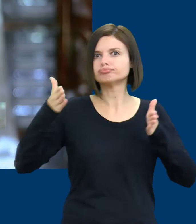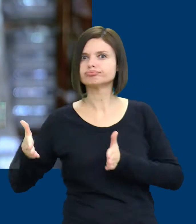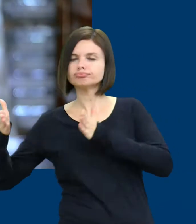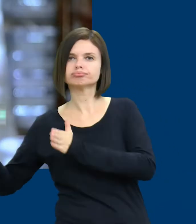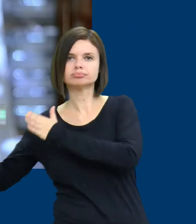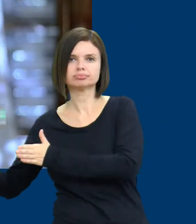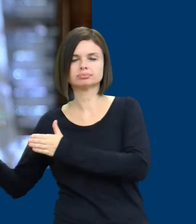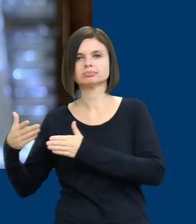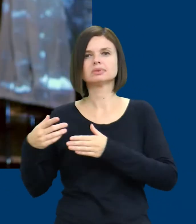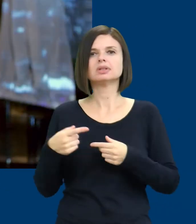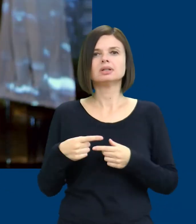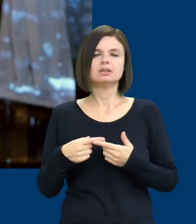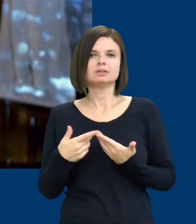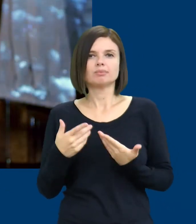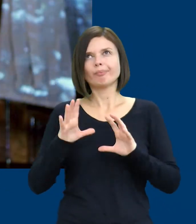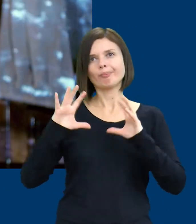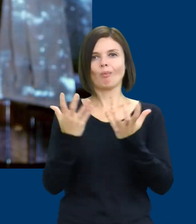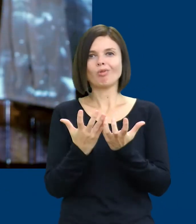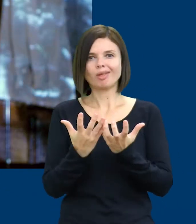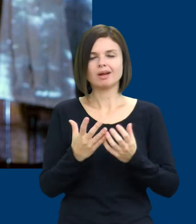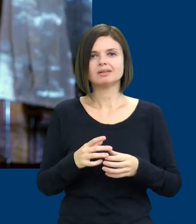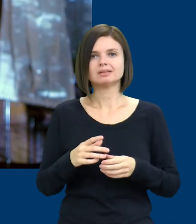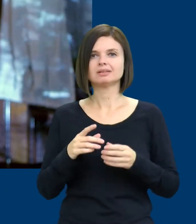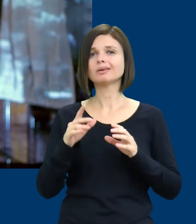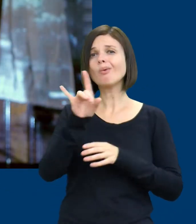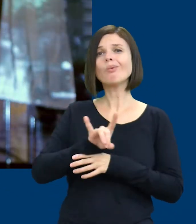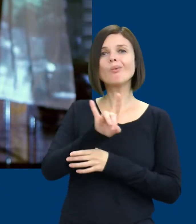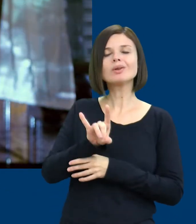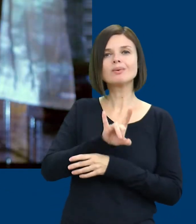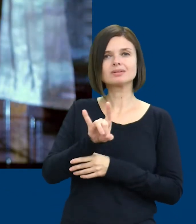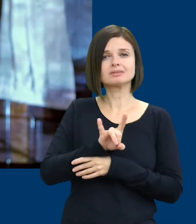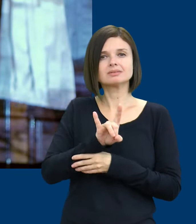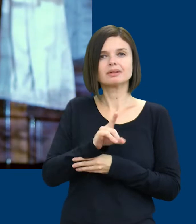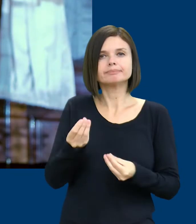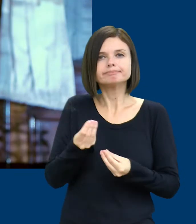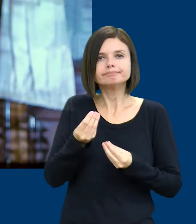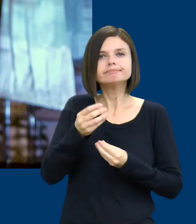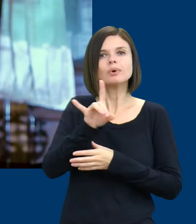marca un poco la tendencia mundial y